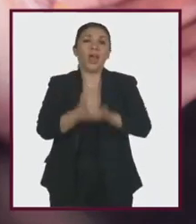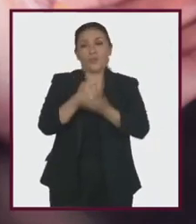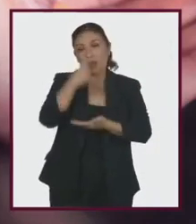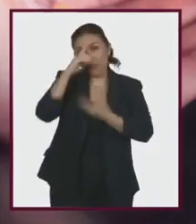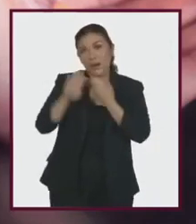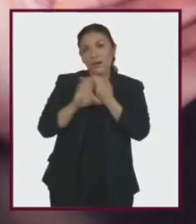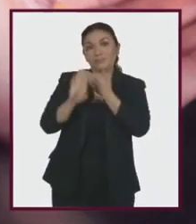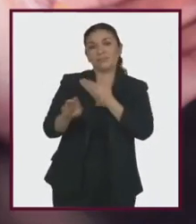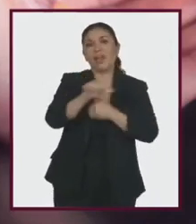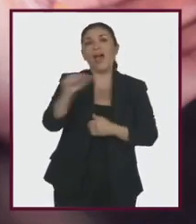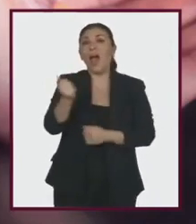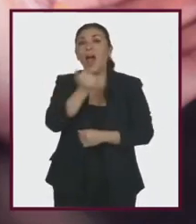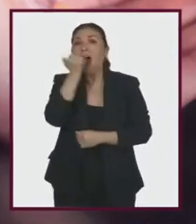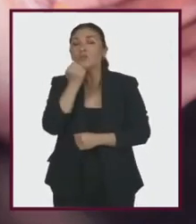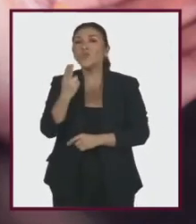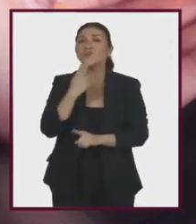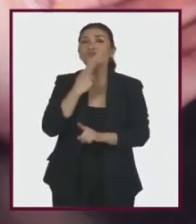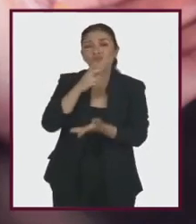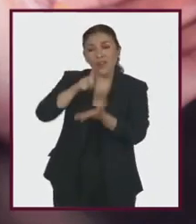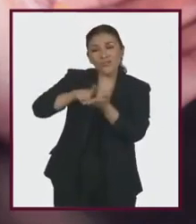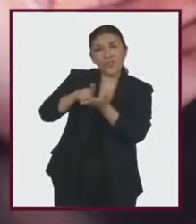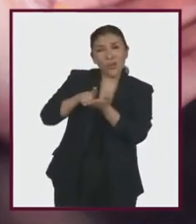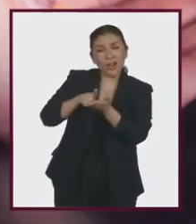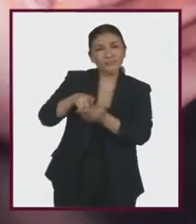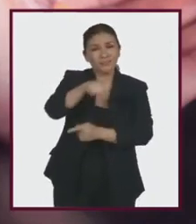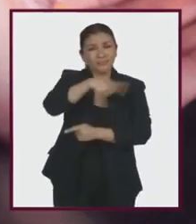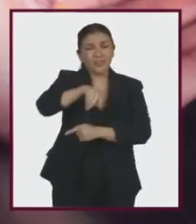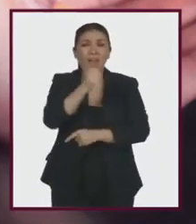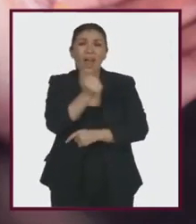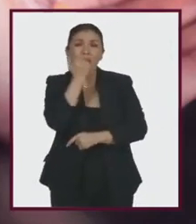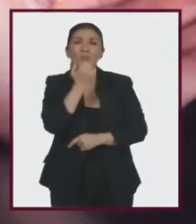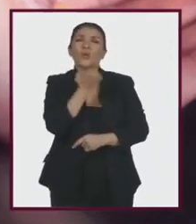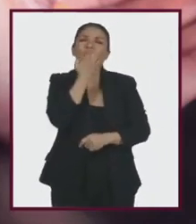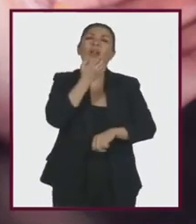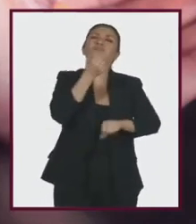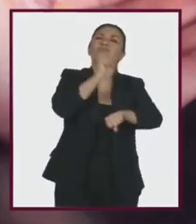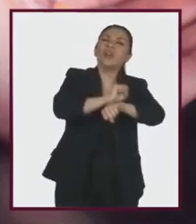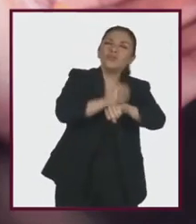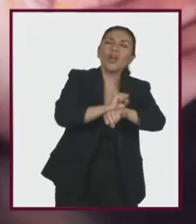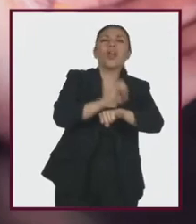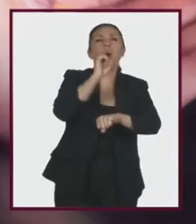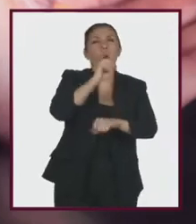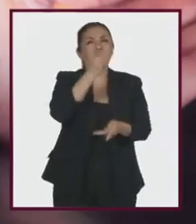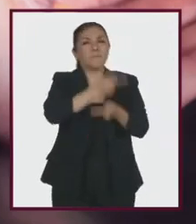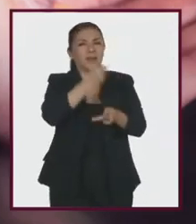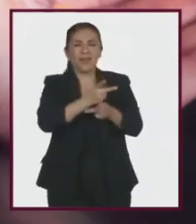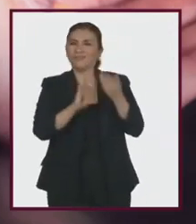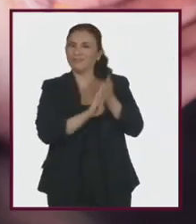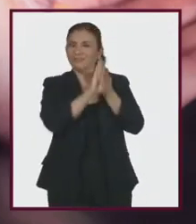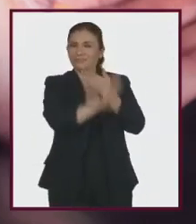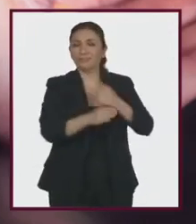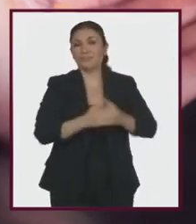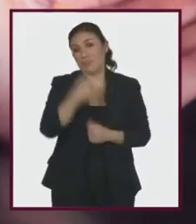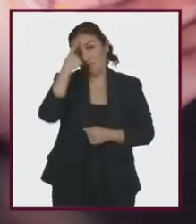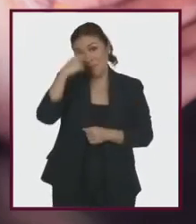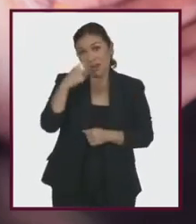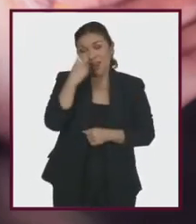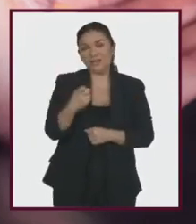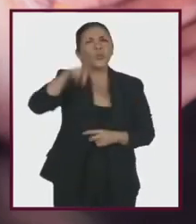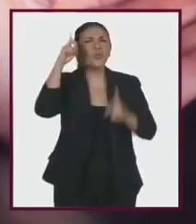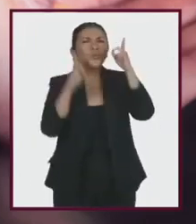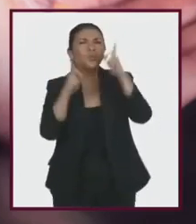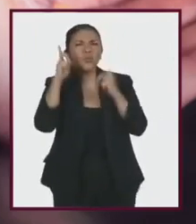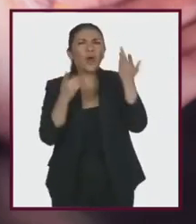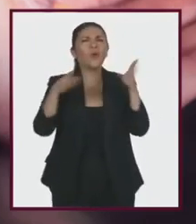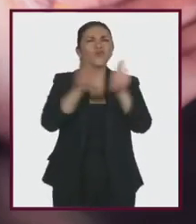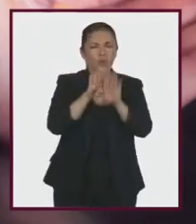del consumo de drogas entre estudiantes de educación básica, de secundaria y de media superior y resolver las dudas que